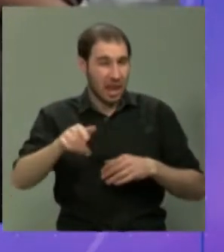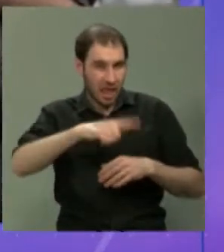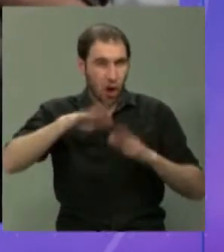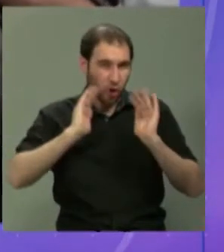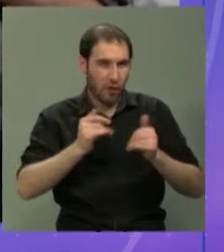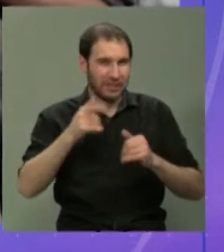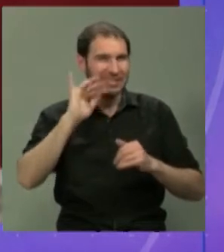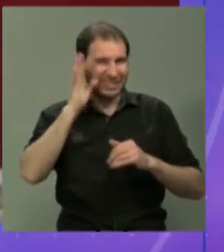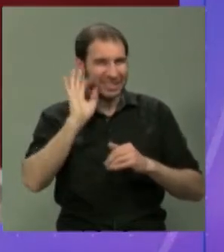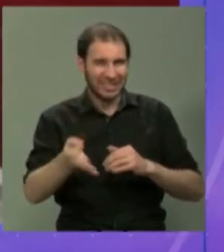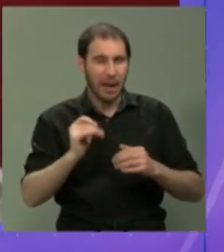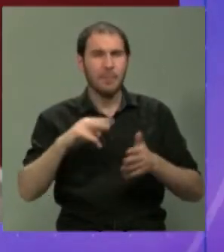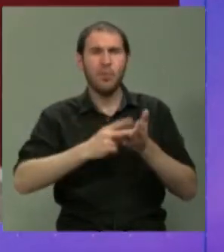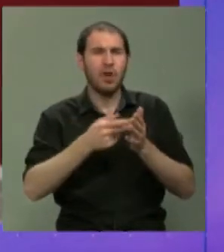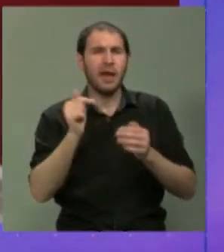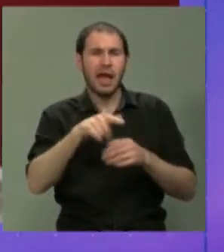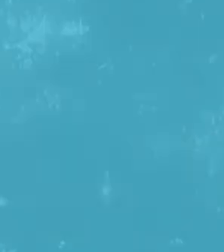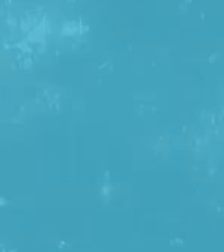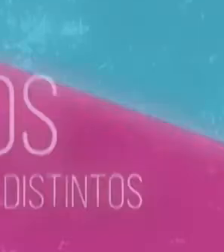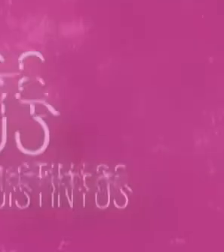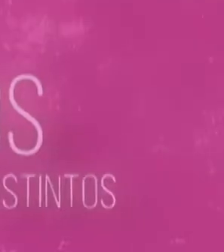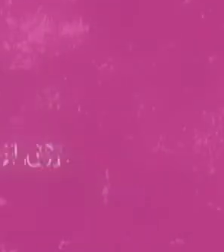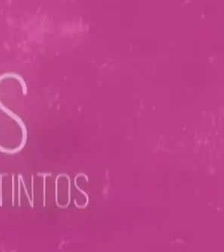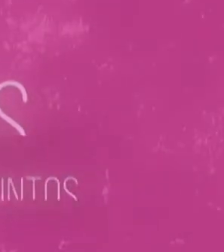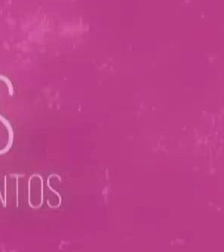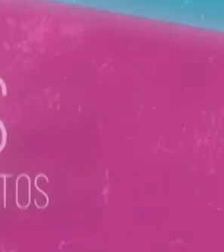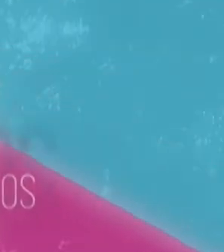son conscientes de las consecuencias de sus actos?